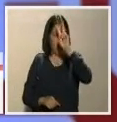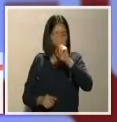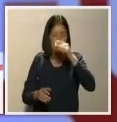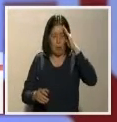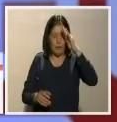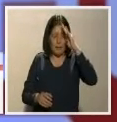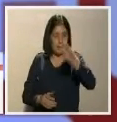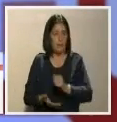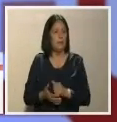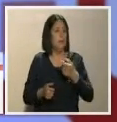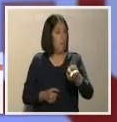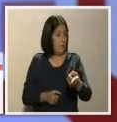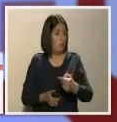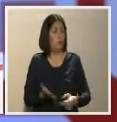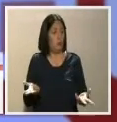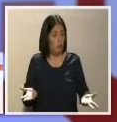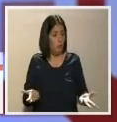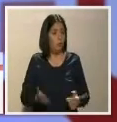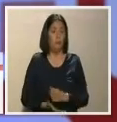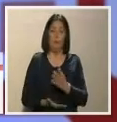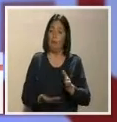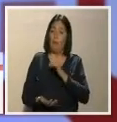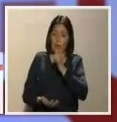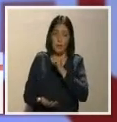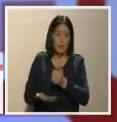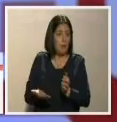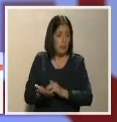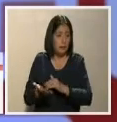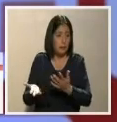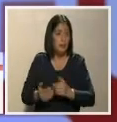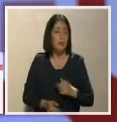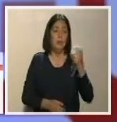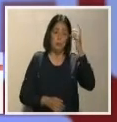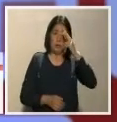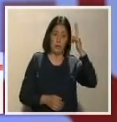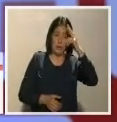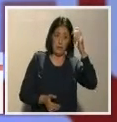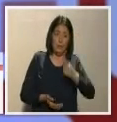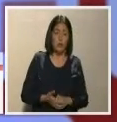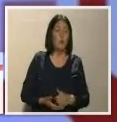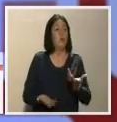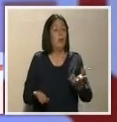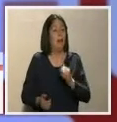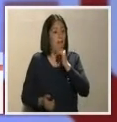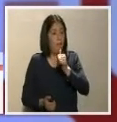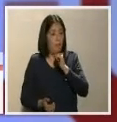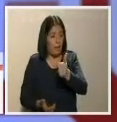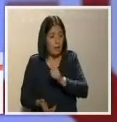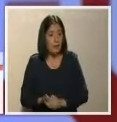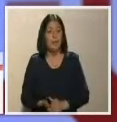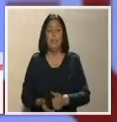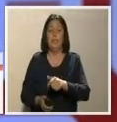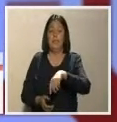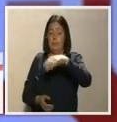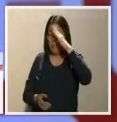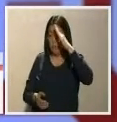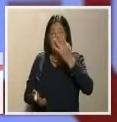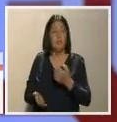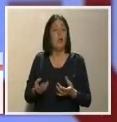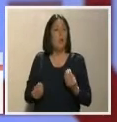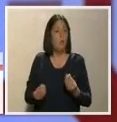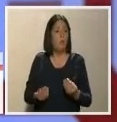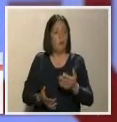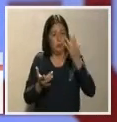Sin embargo, eso todavía no es suficiente. Por eso cubriremos el déficit de personal policial